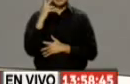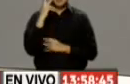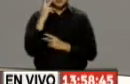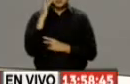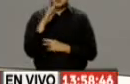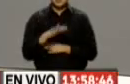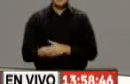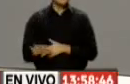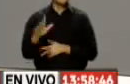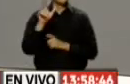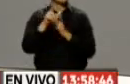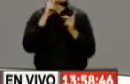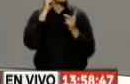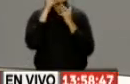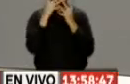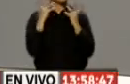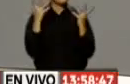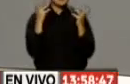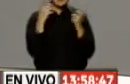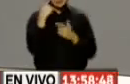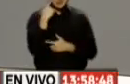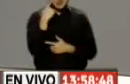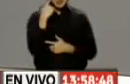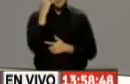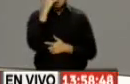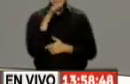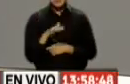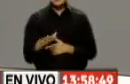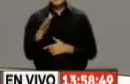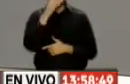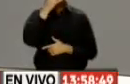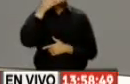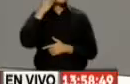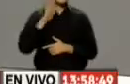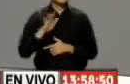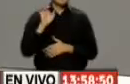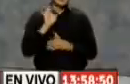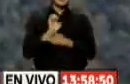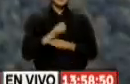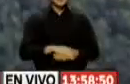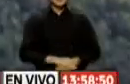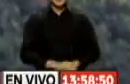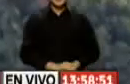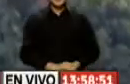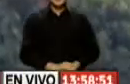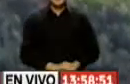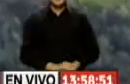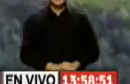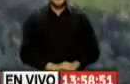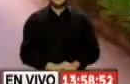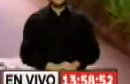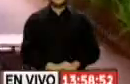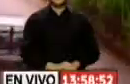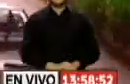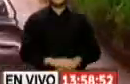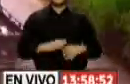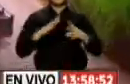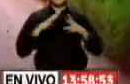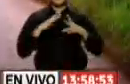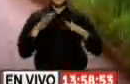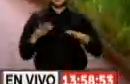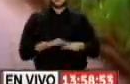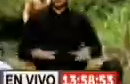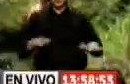a la espera de los visitantes que deseen conocer la belleza de la Amazonía ecuatoriana. En temporada de vacaciones, el